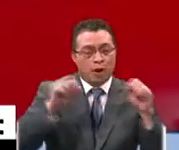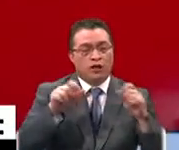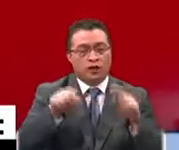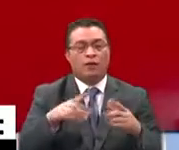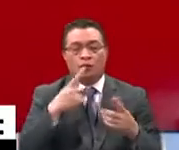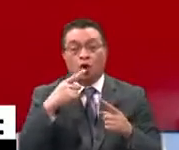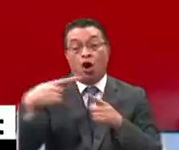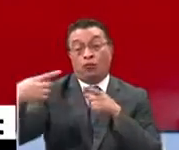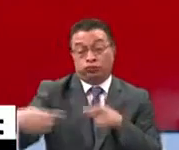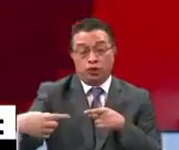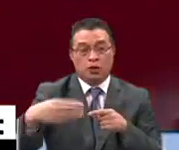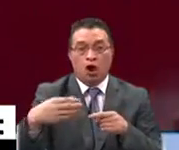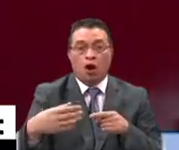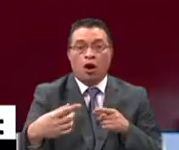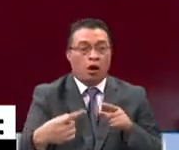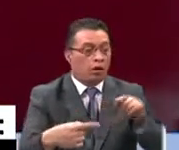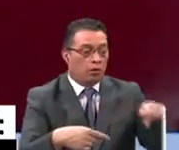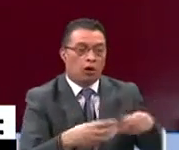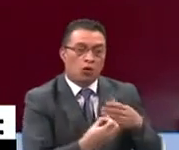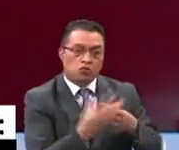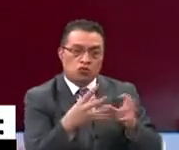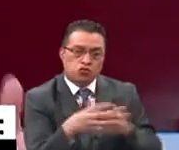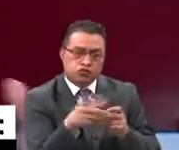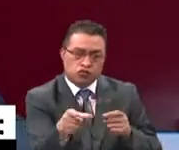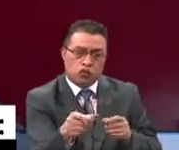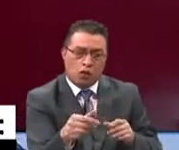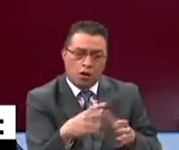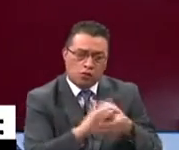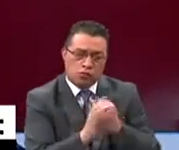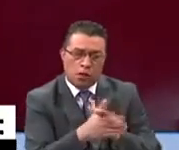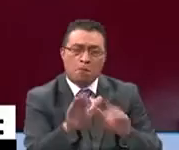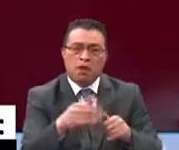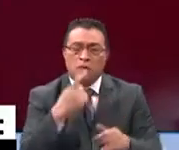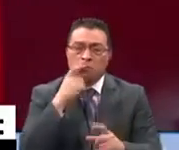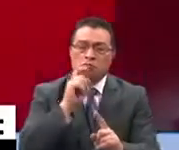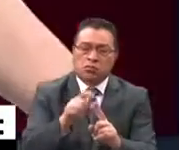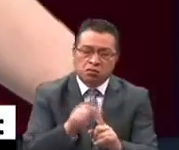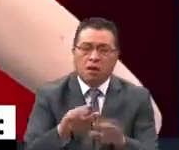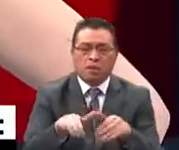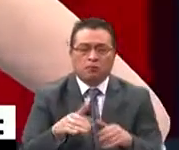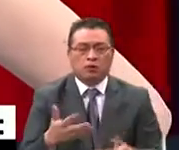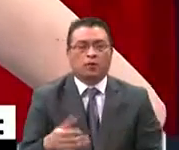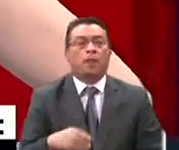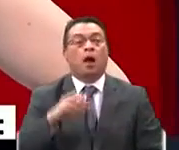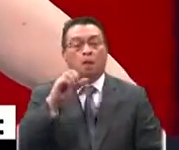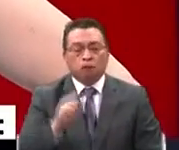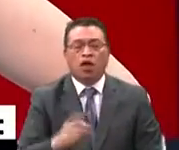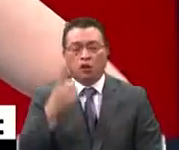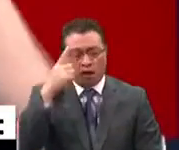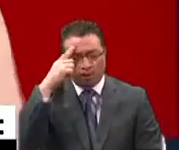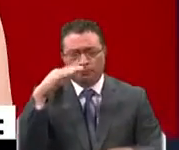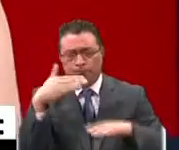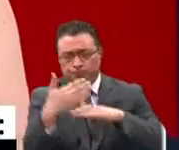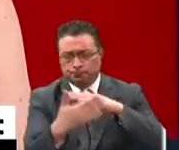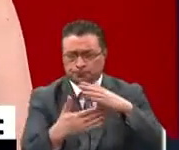venga desde la oposición, pero desde la nueva mayoría también han habido críticas. Hubo en el comienzo de la emergencia también. Perdón, yo creo que puede haber una mezcla